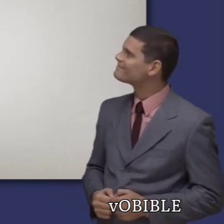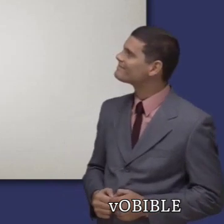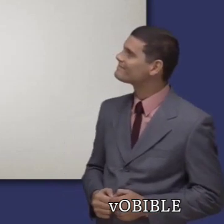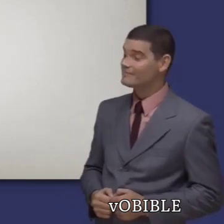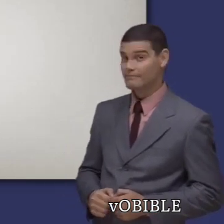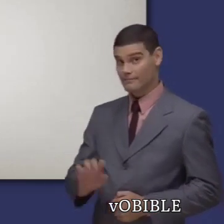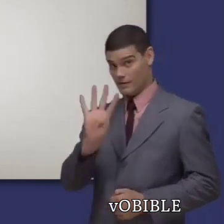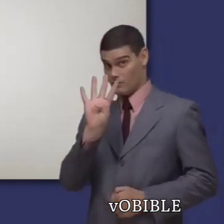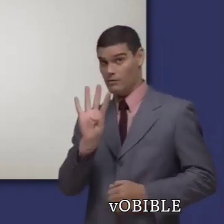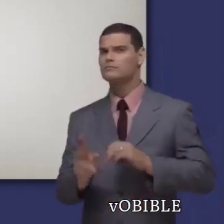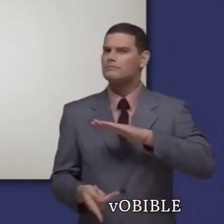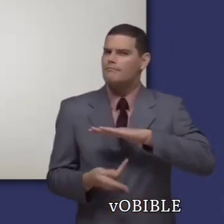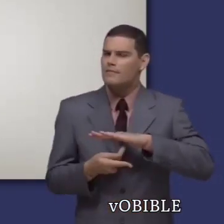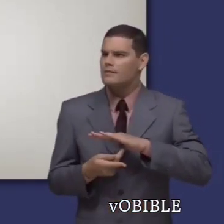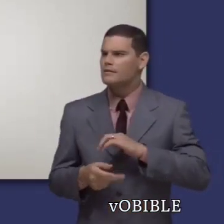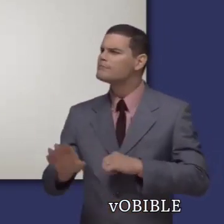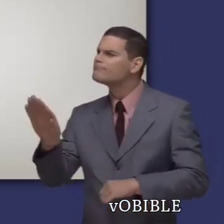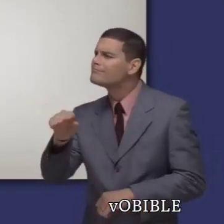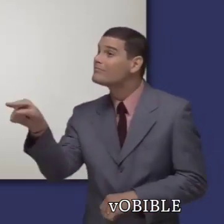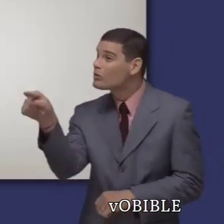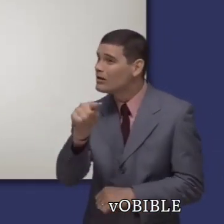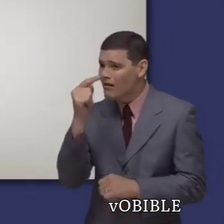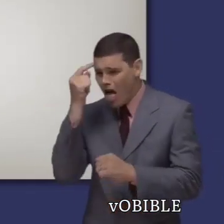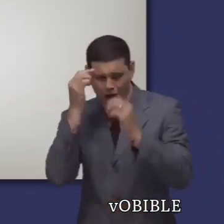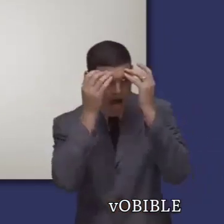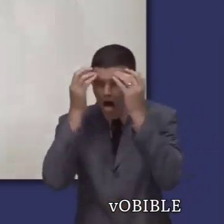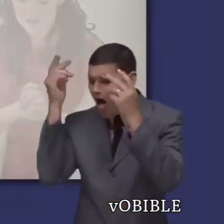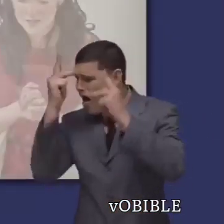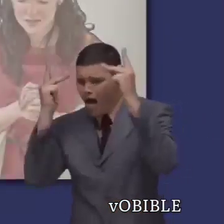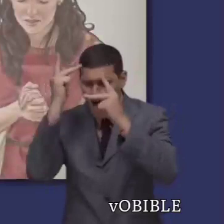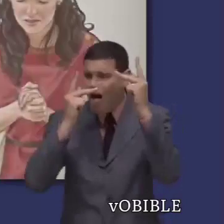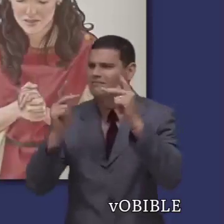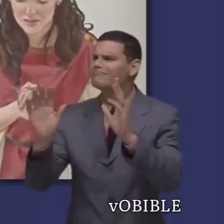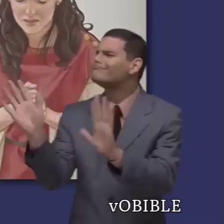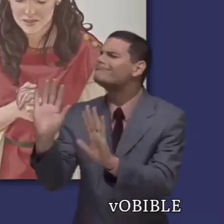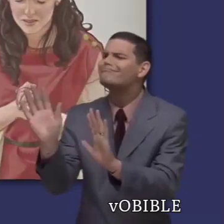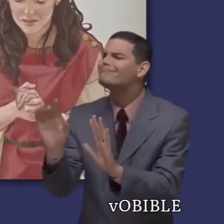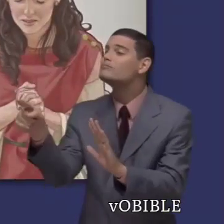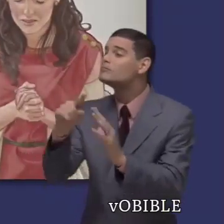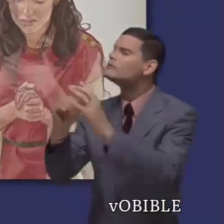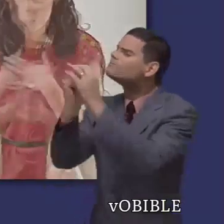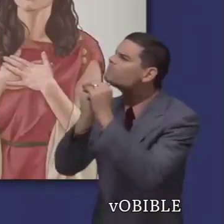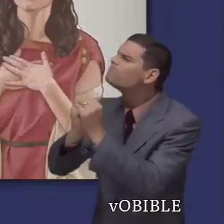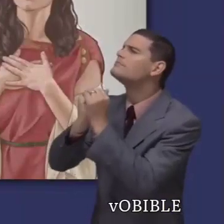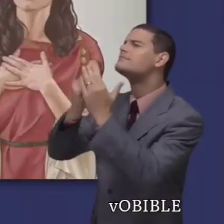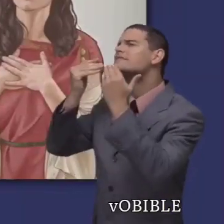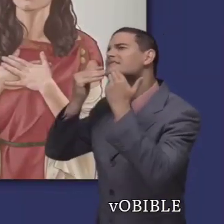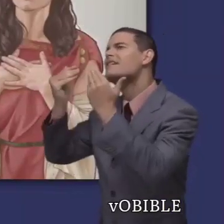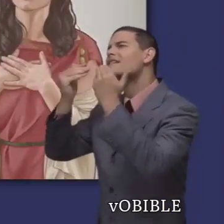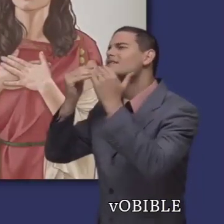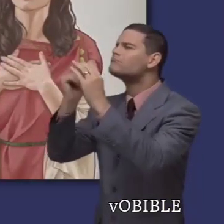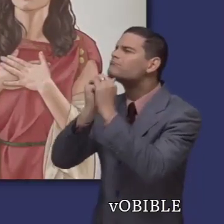En el capítulo 4, aconseja a los filipenses que no se inquieten por nada y que busquen la paz de Dios mediante la